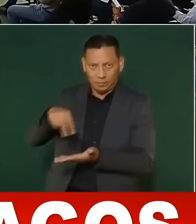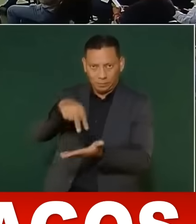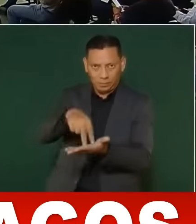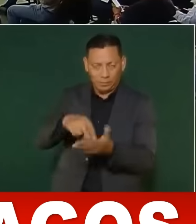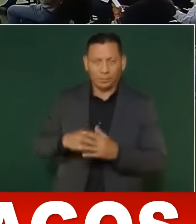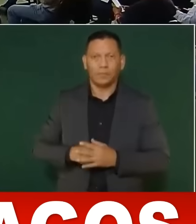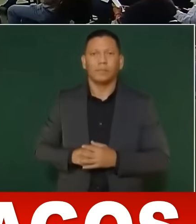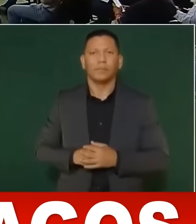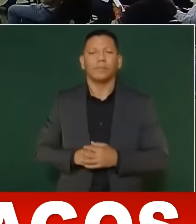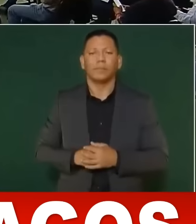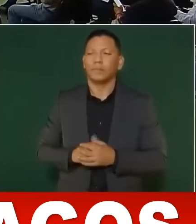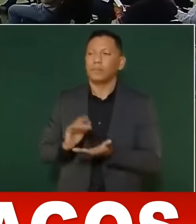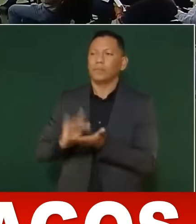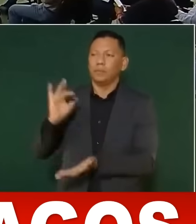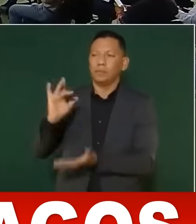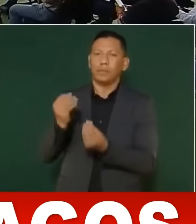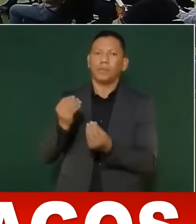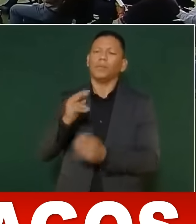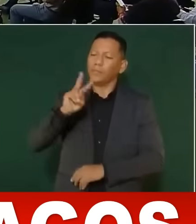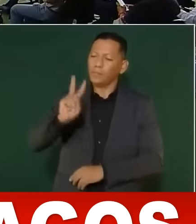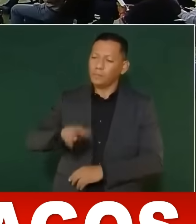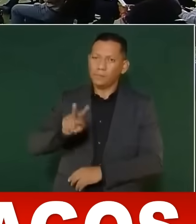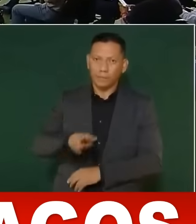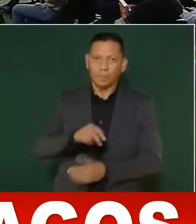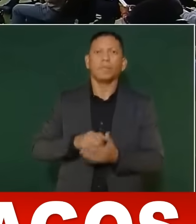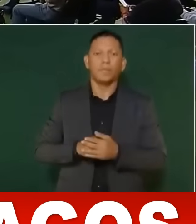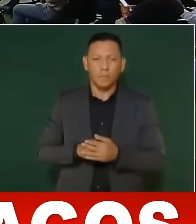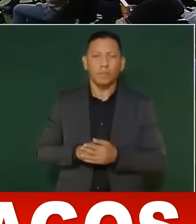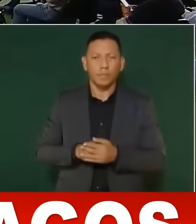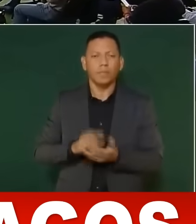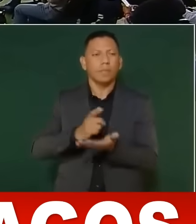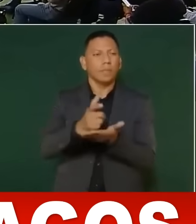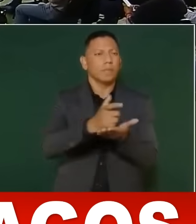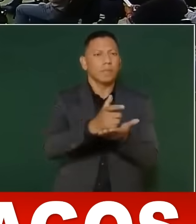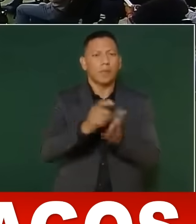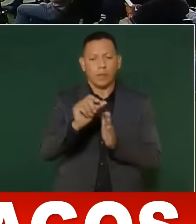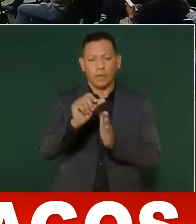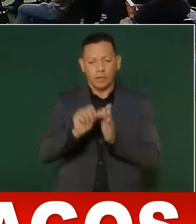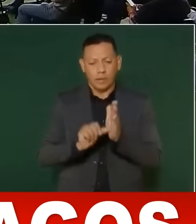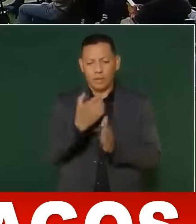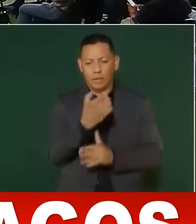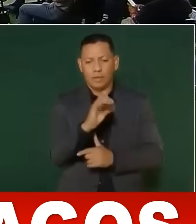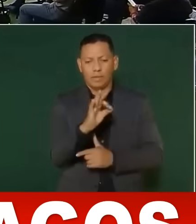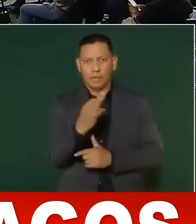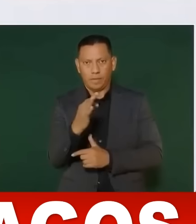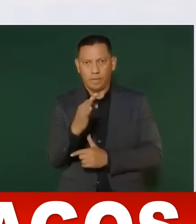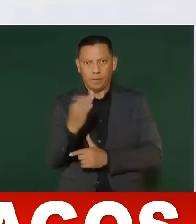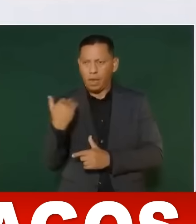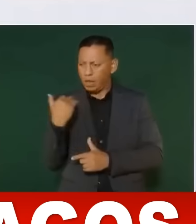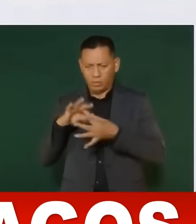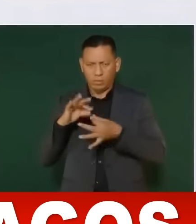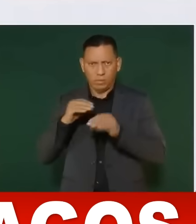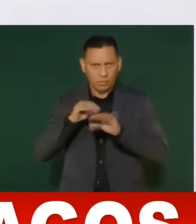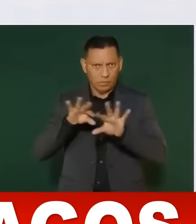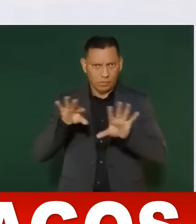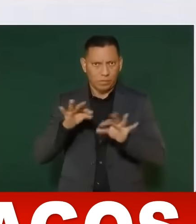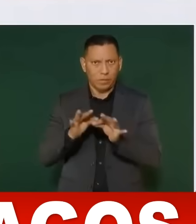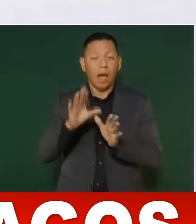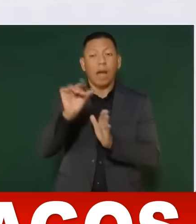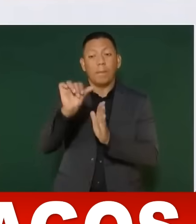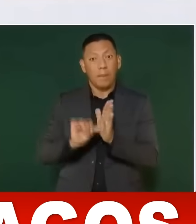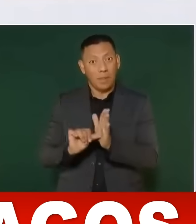discapacidad gracias sí efectivamente vamos a dispersar enero febrero como ya lo acabo de informar y para